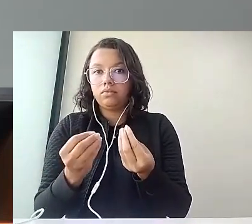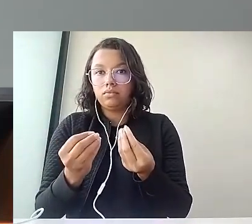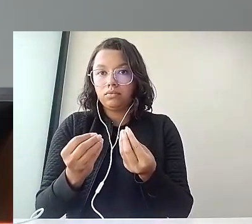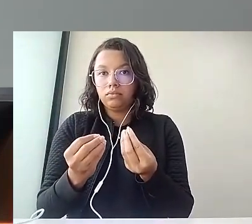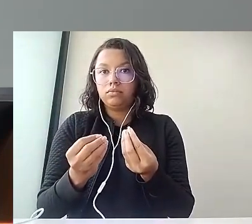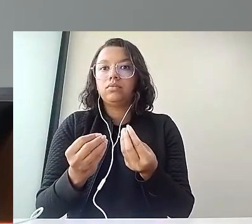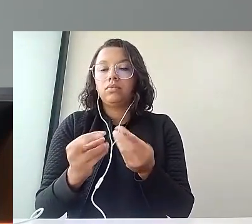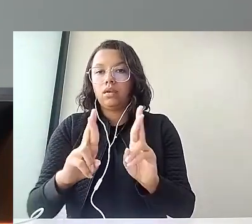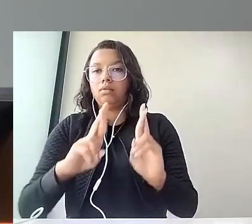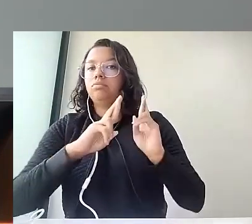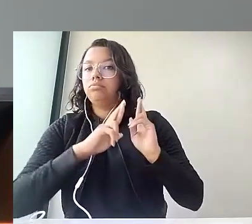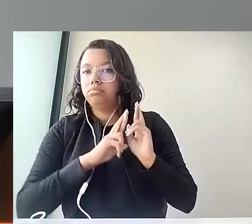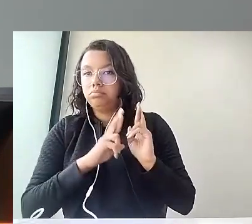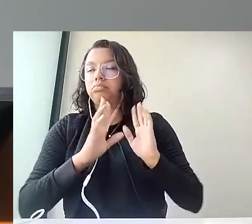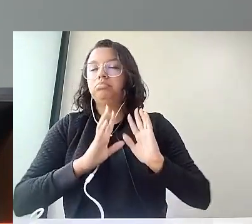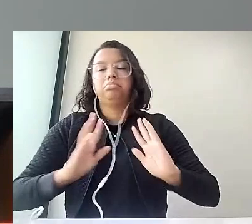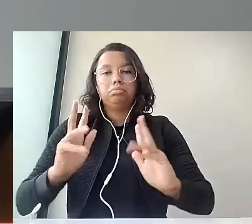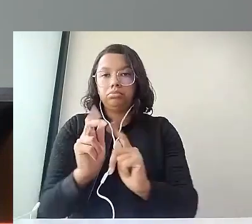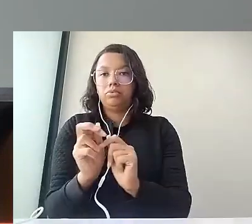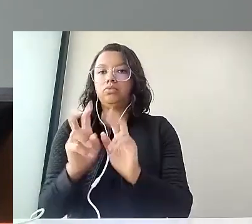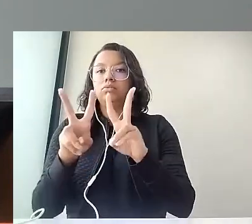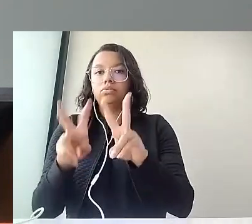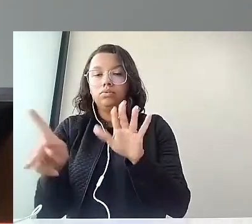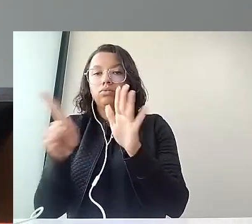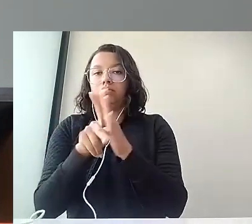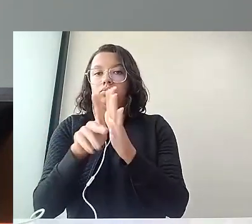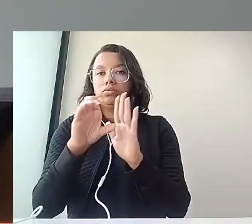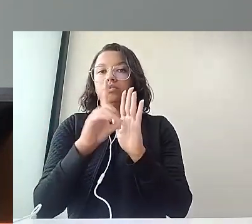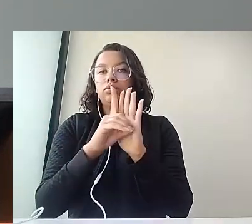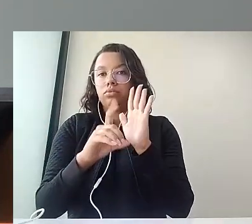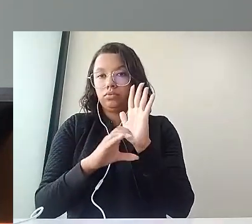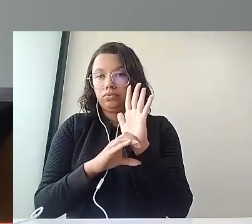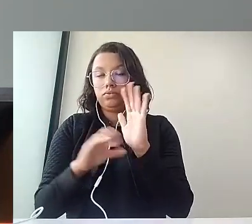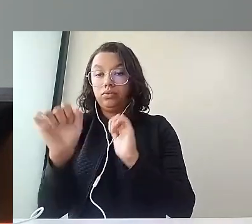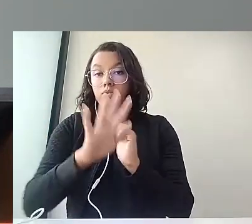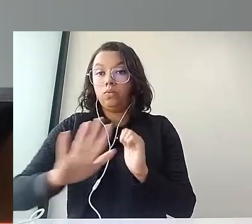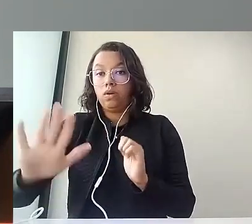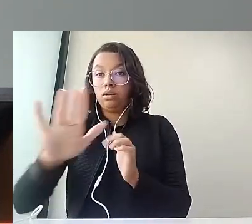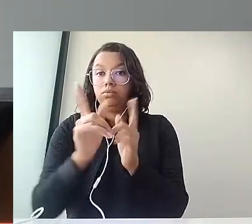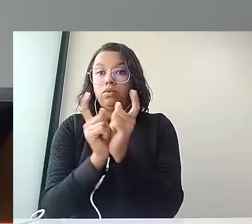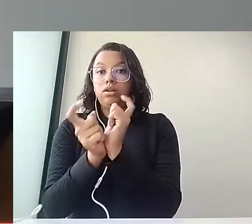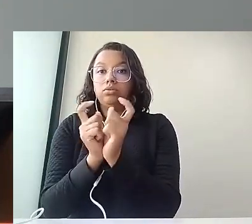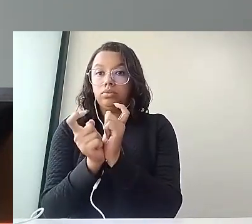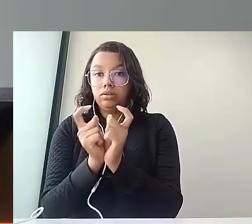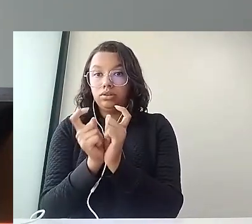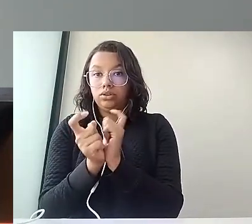responsabilidad, etcétera, etcétera. En el ámbito administrativo,